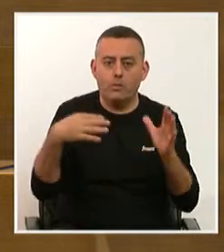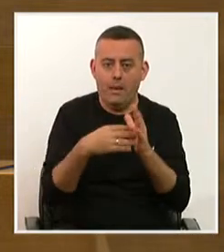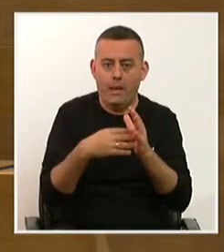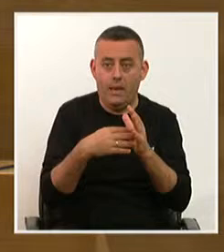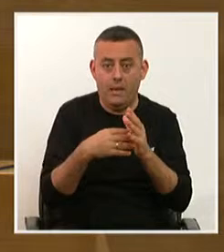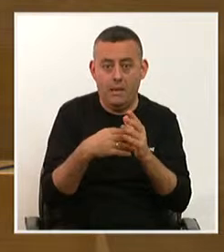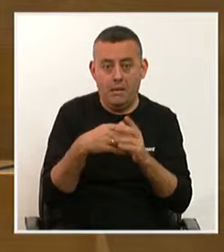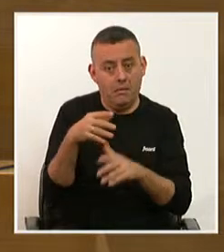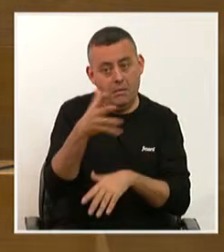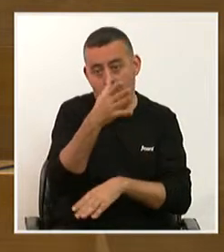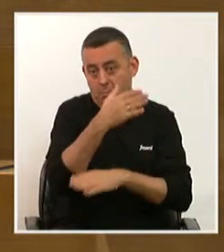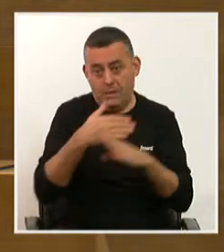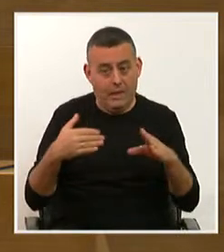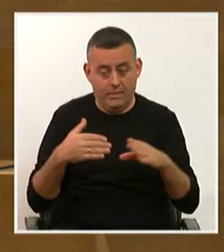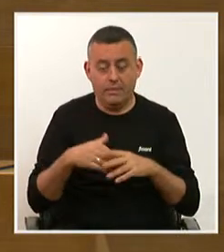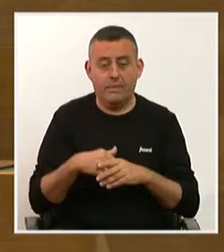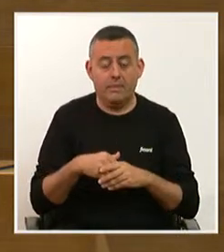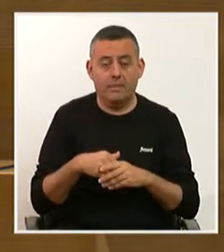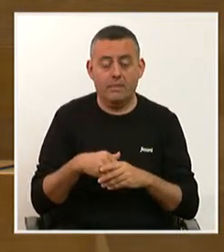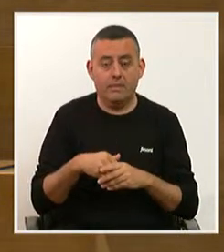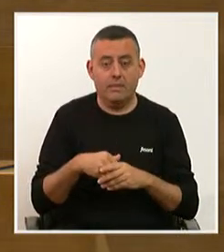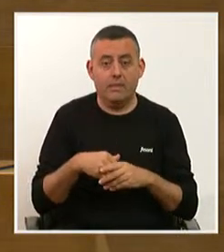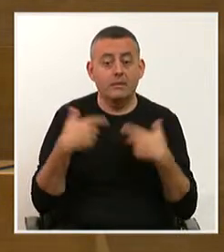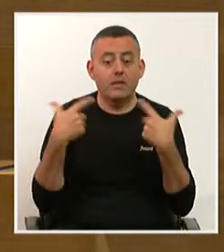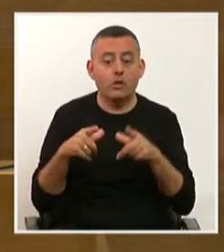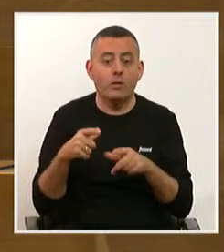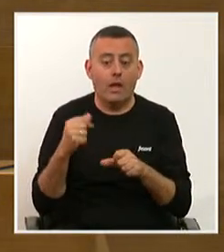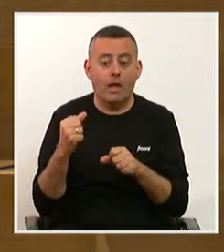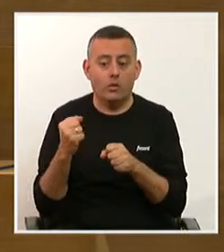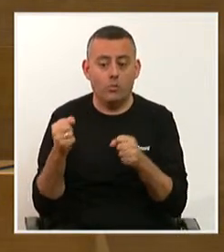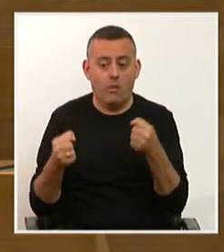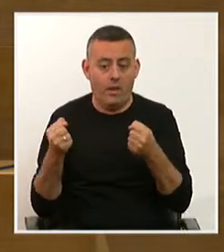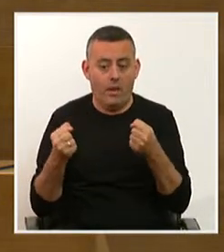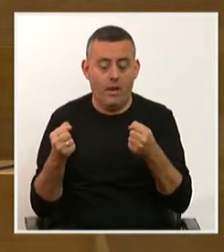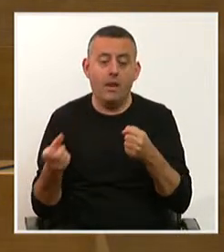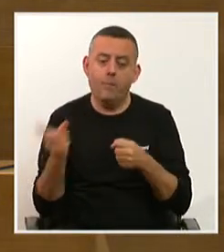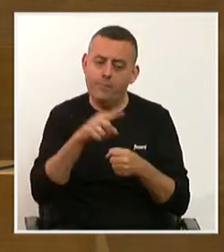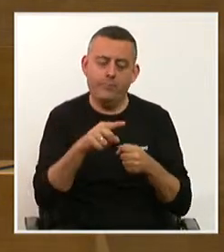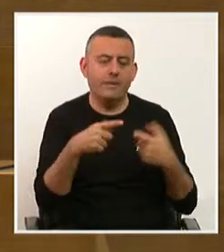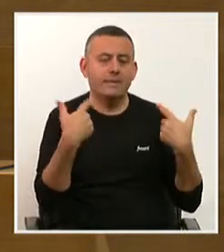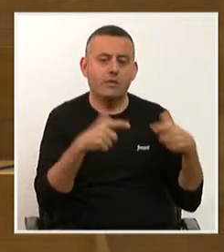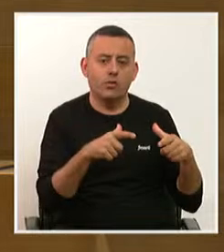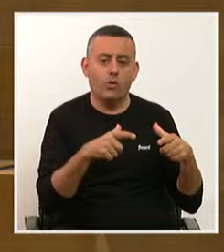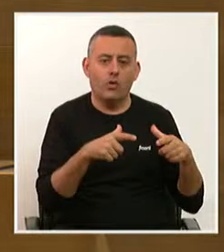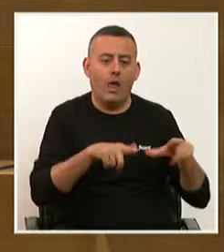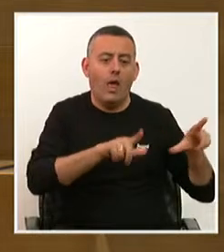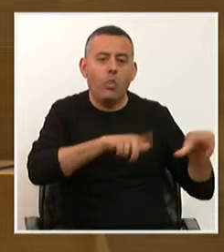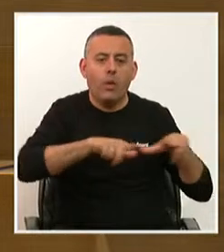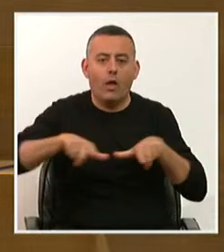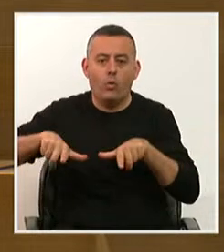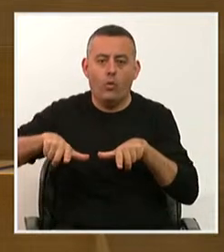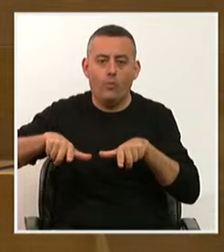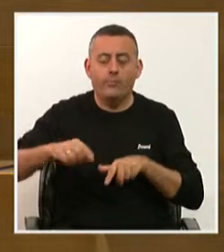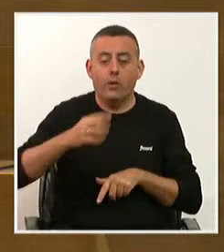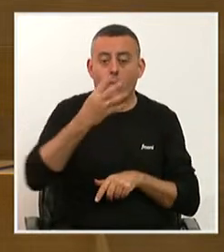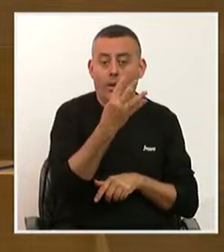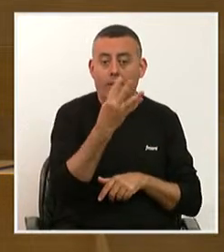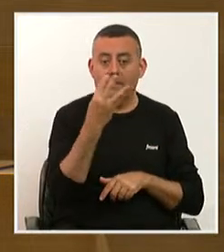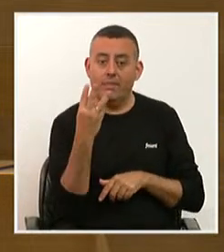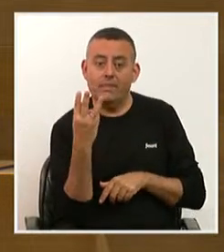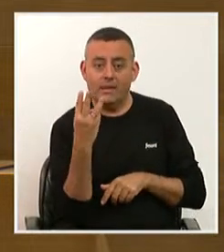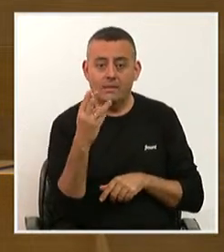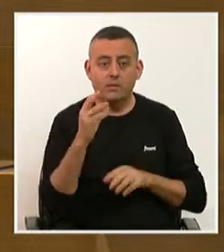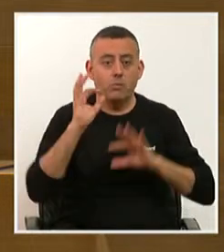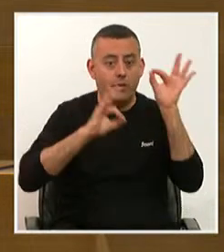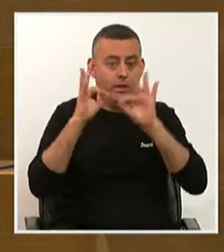en el sector del automóvil sabe usted que en el sector del azulejo eh se han perdido un 43 por del empleo